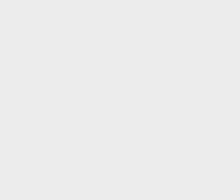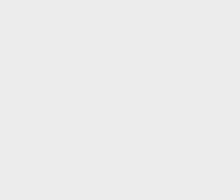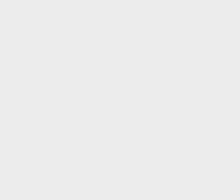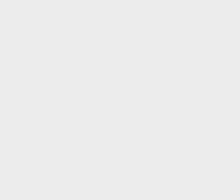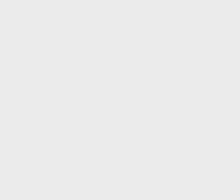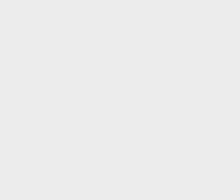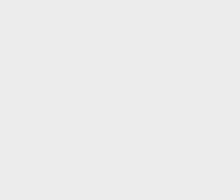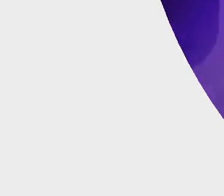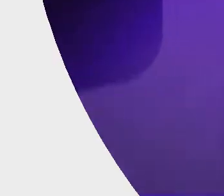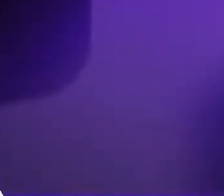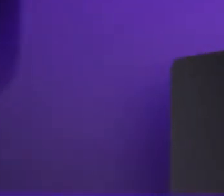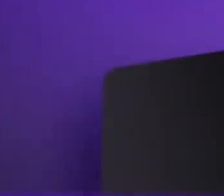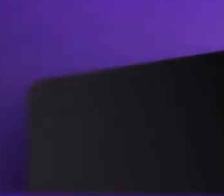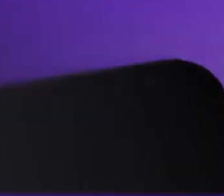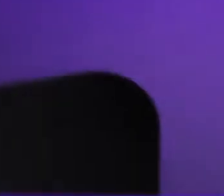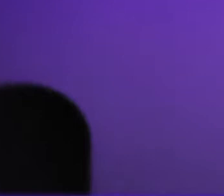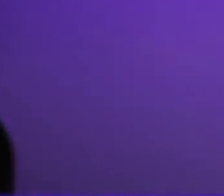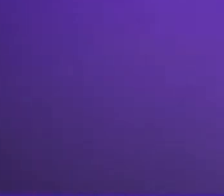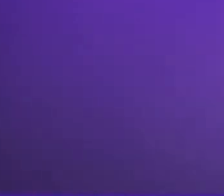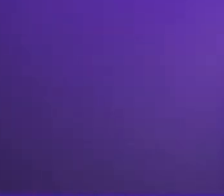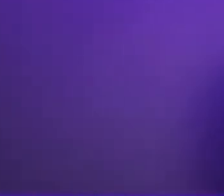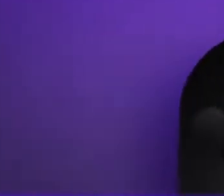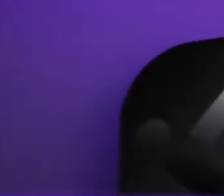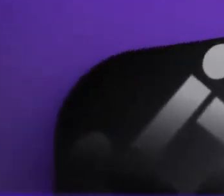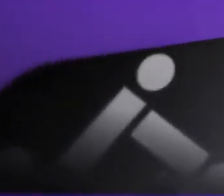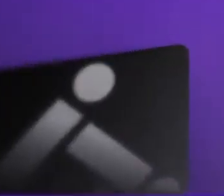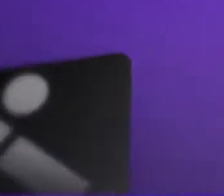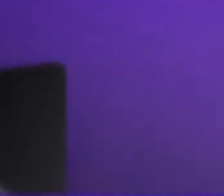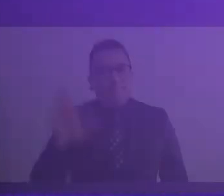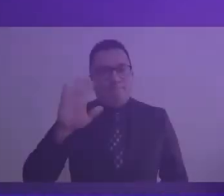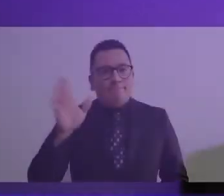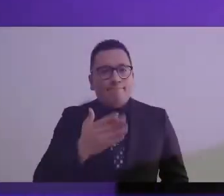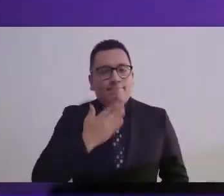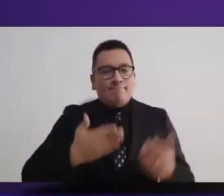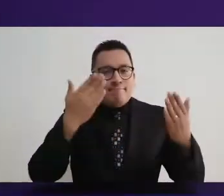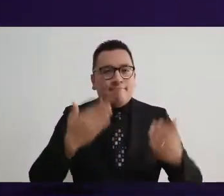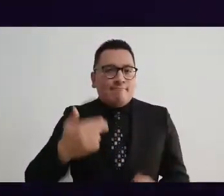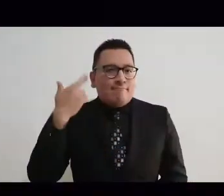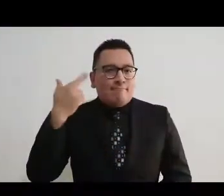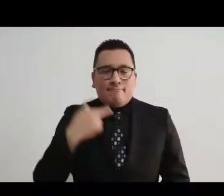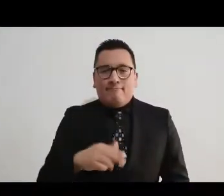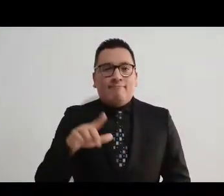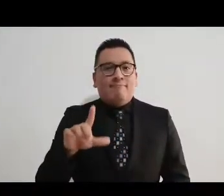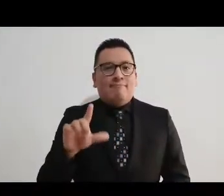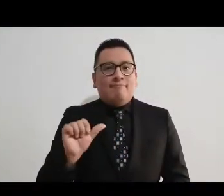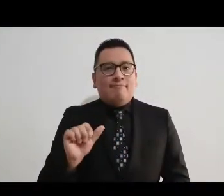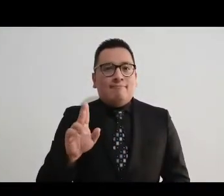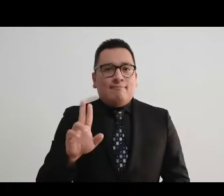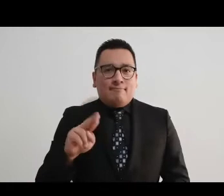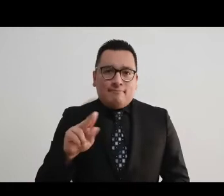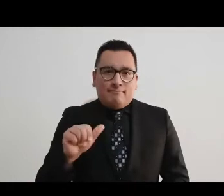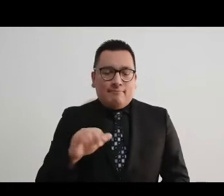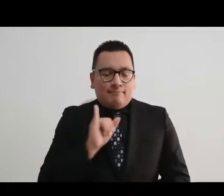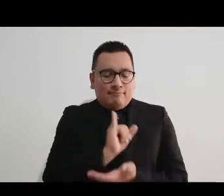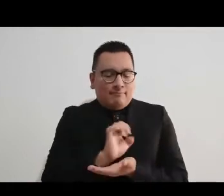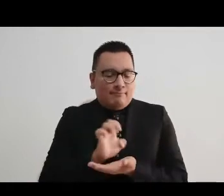Los temas democrático-electorales al alcance de la ciudadanía. Hola, ¿qué tal? Bienvenidos a su programa La Urna, producción del